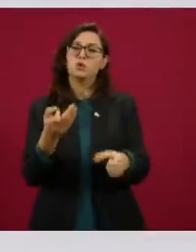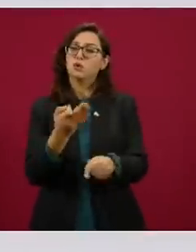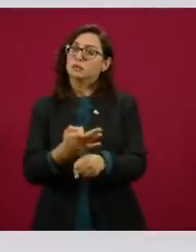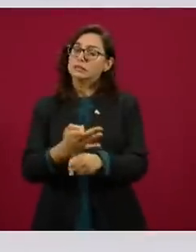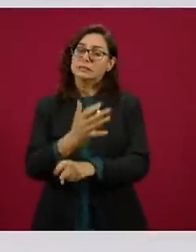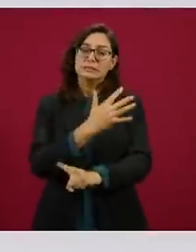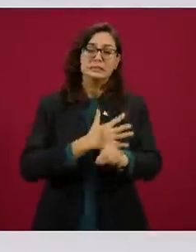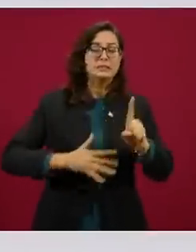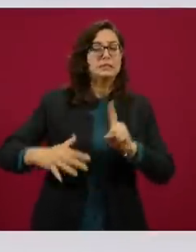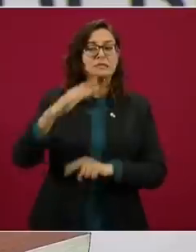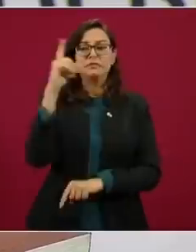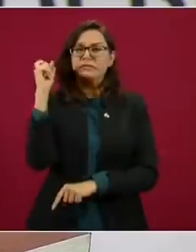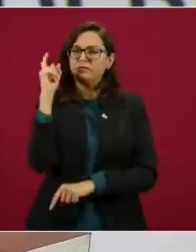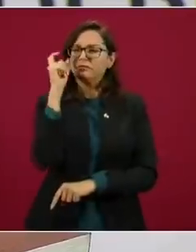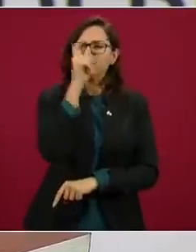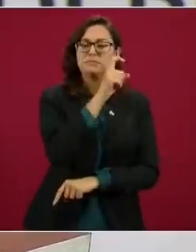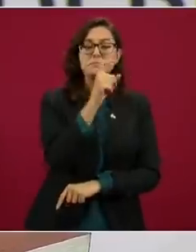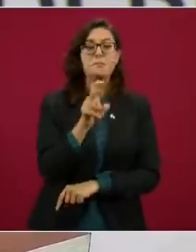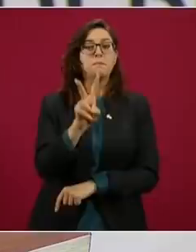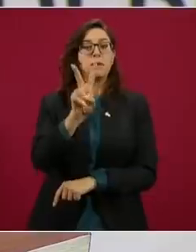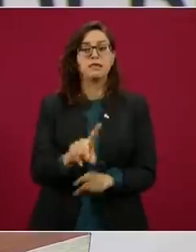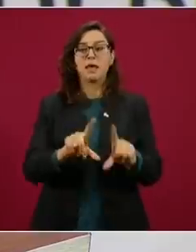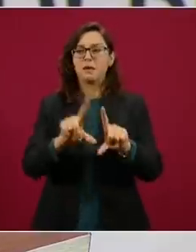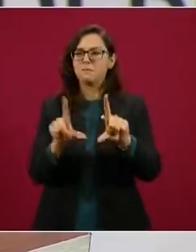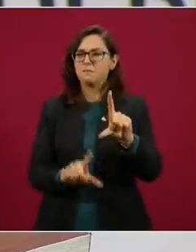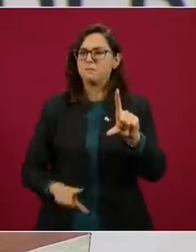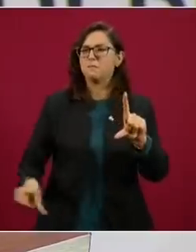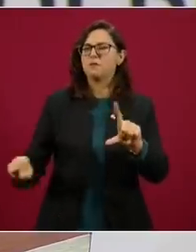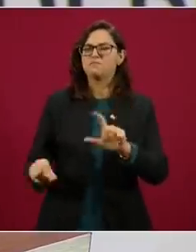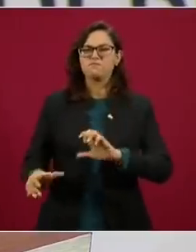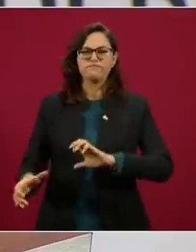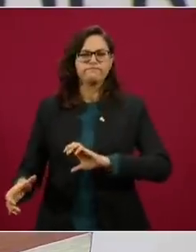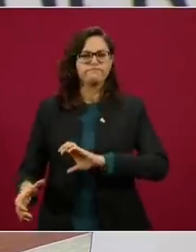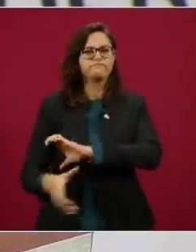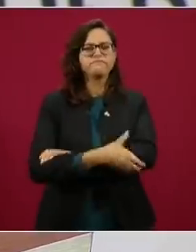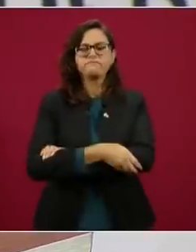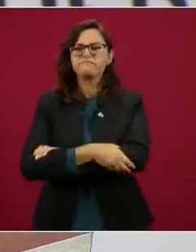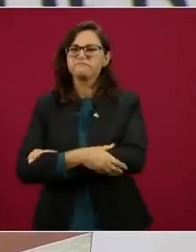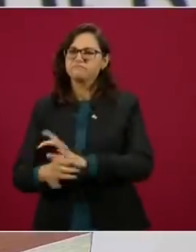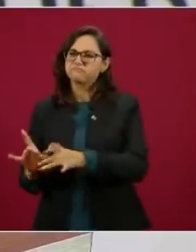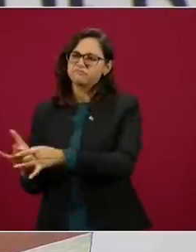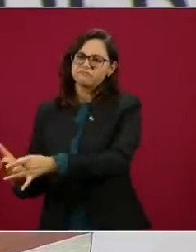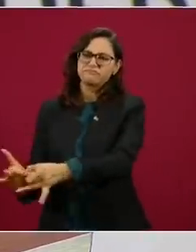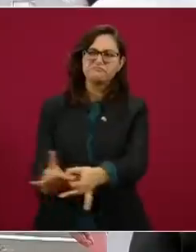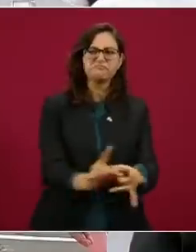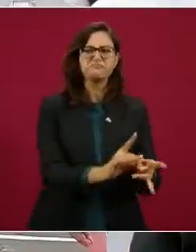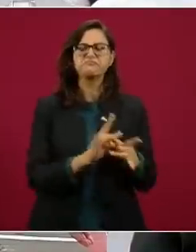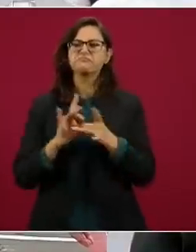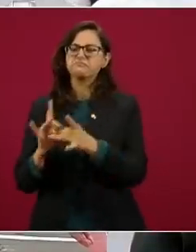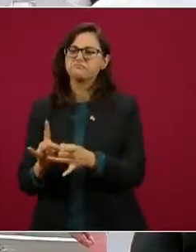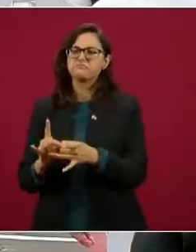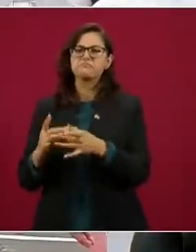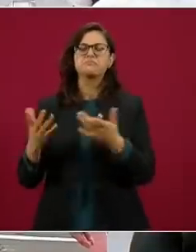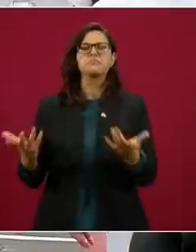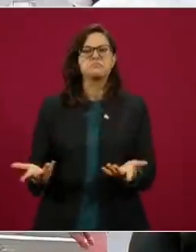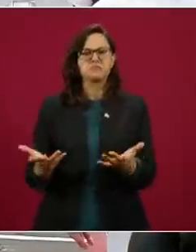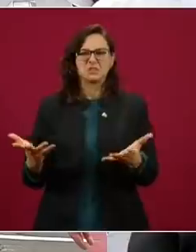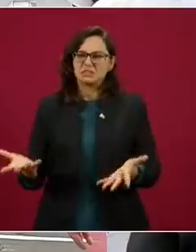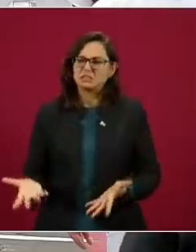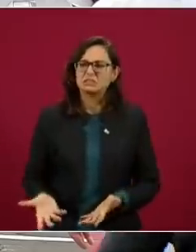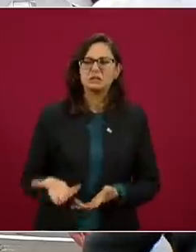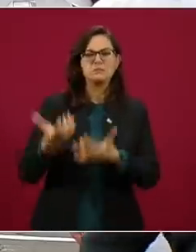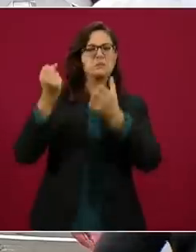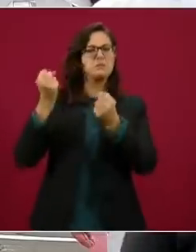espíritu solidario del pueblo de mexico nos ha rescatado de las mayores desgracias de nuestra